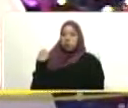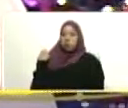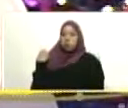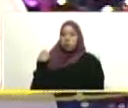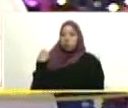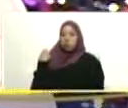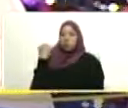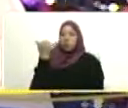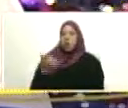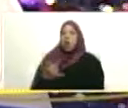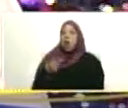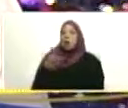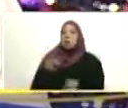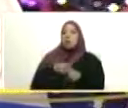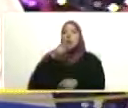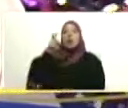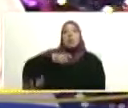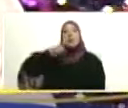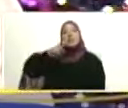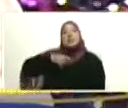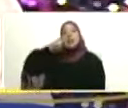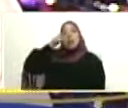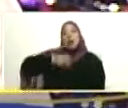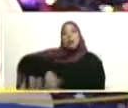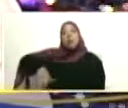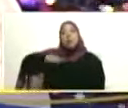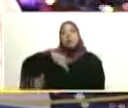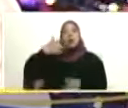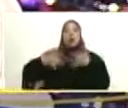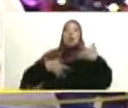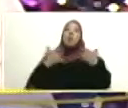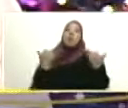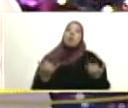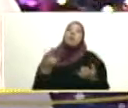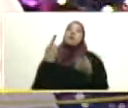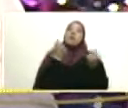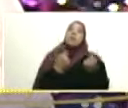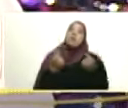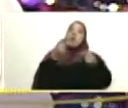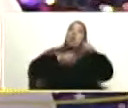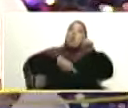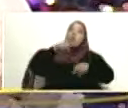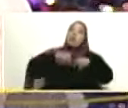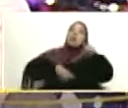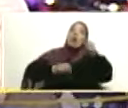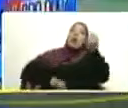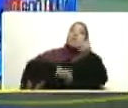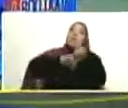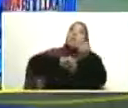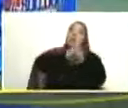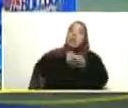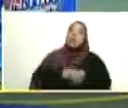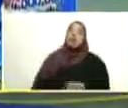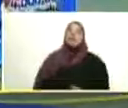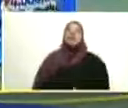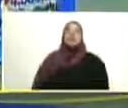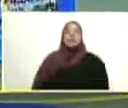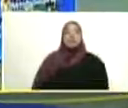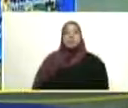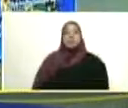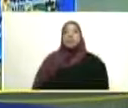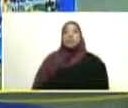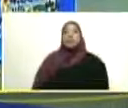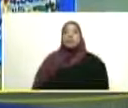¿verdad? La necesidad de meter una inversión, meter recursos, materiales, apoyo.